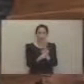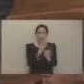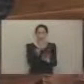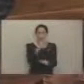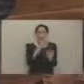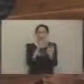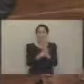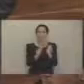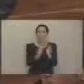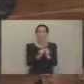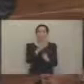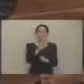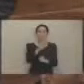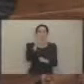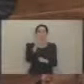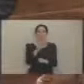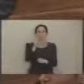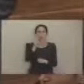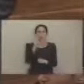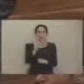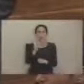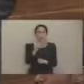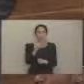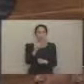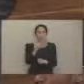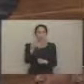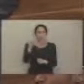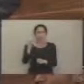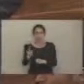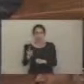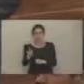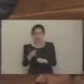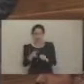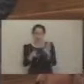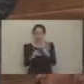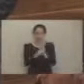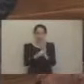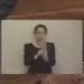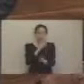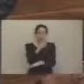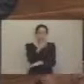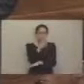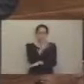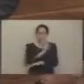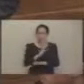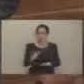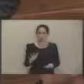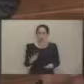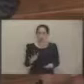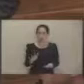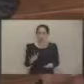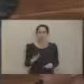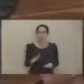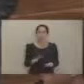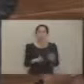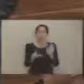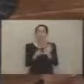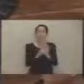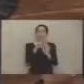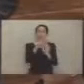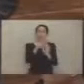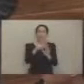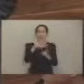Ley 24-2013. una muy mala ley, en donde están los contenidos que se